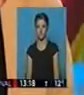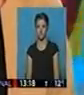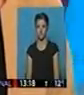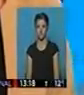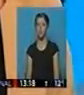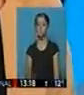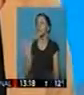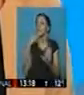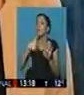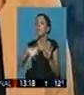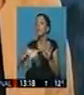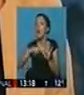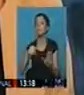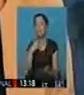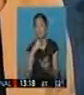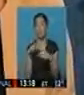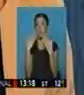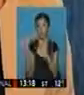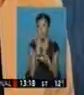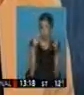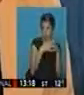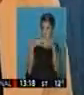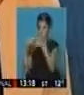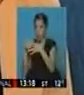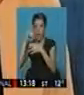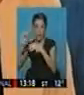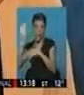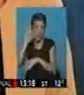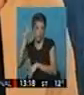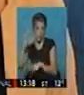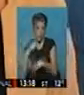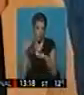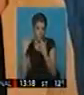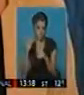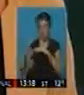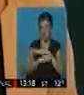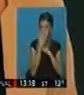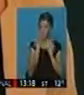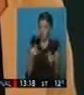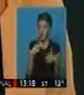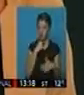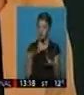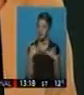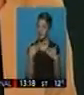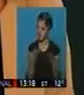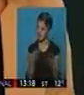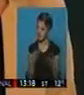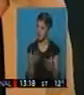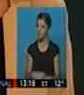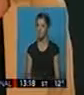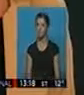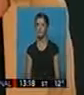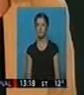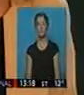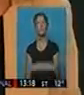Todo está por verse y queremos beneficios de todos lados. Los europeos quieren beneficiarse, el Mercosur también quiere beneficiarse. Ahora, ¿por qué